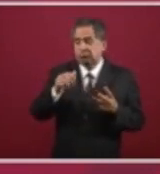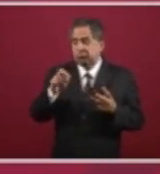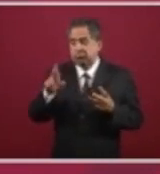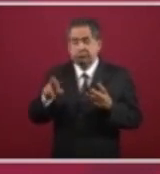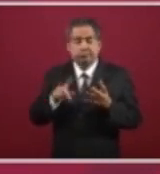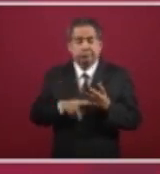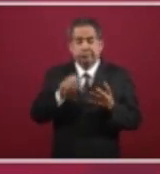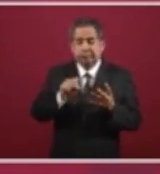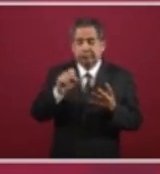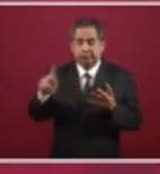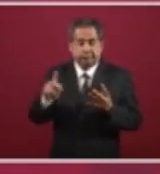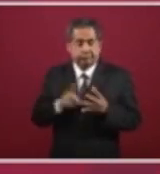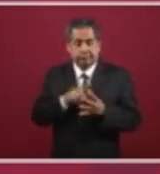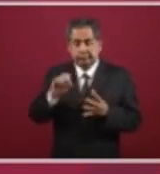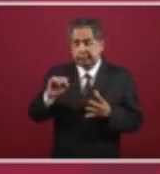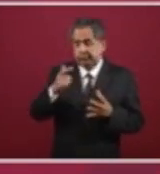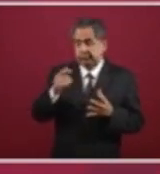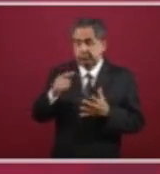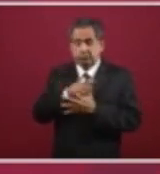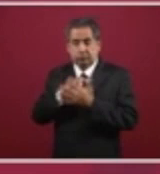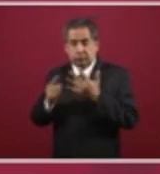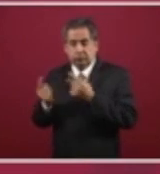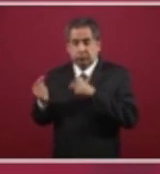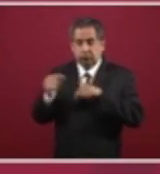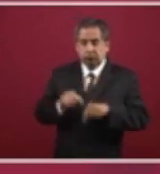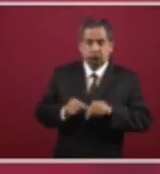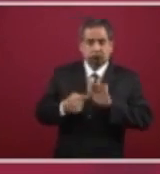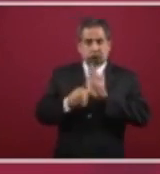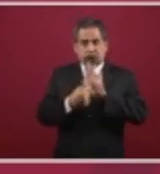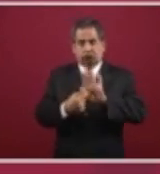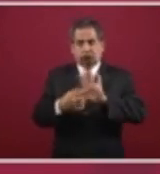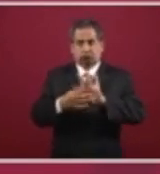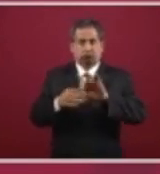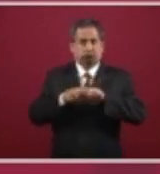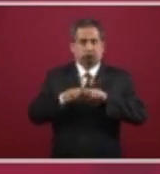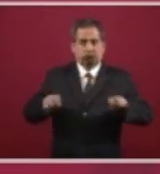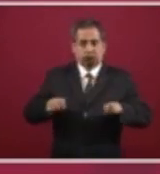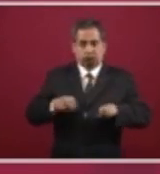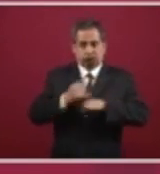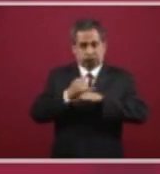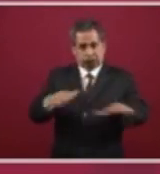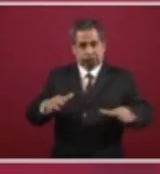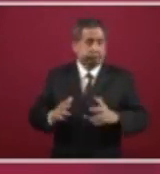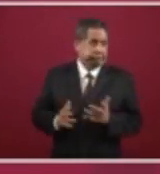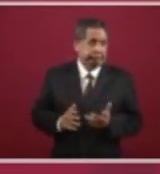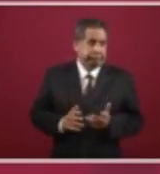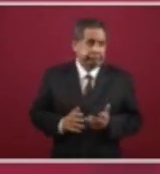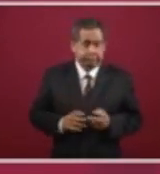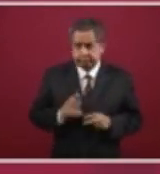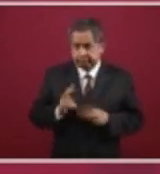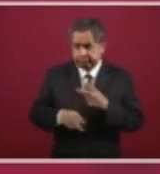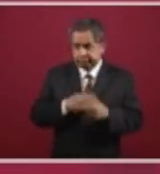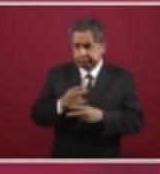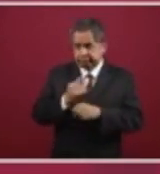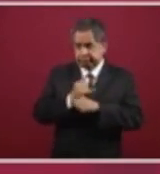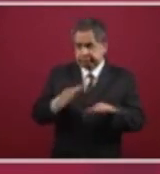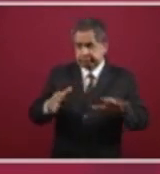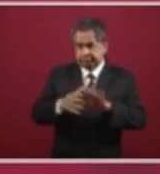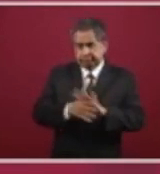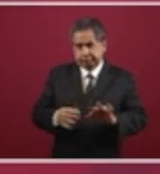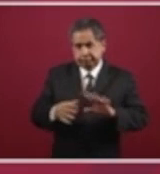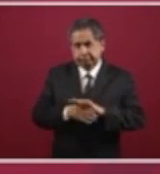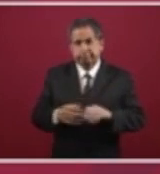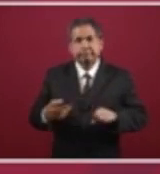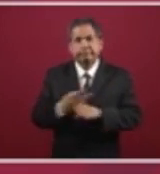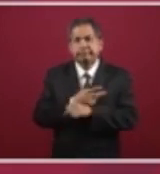Pública, secretario de Gobernación. Quedamos de que se iba a informar sobre